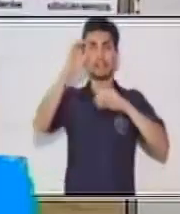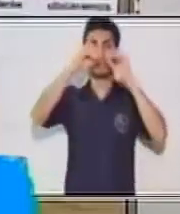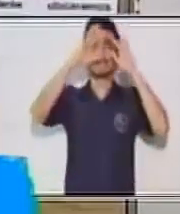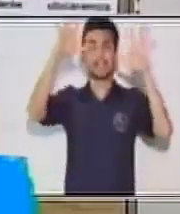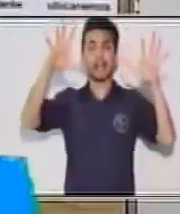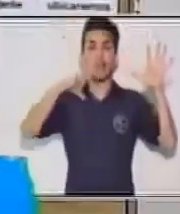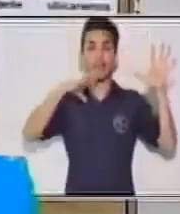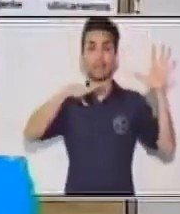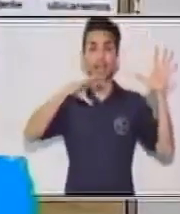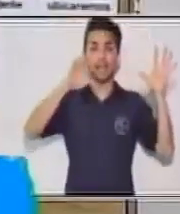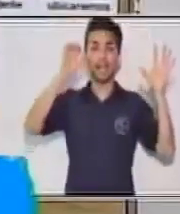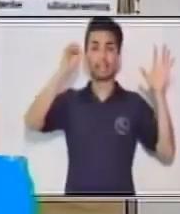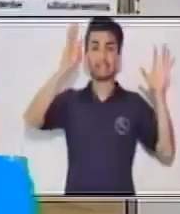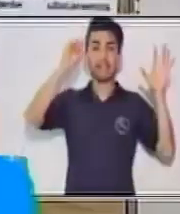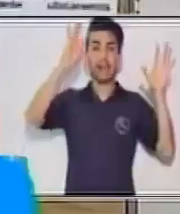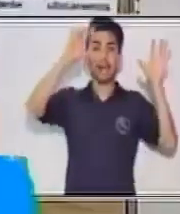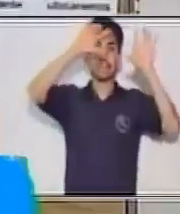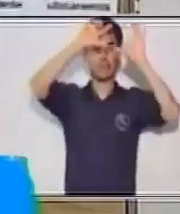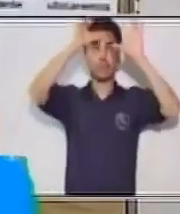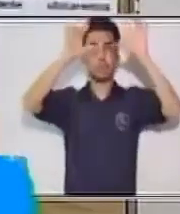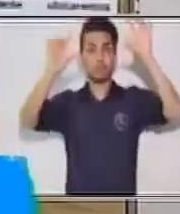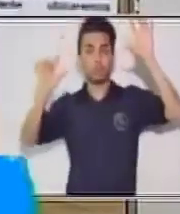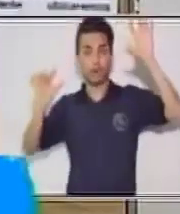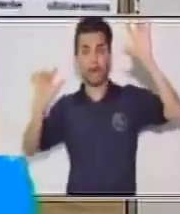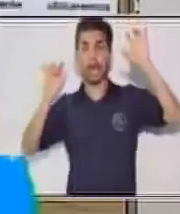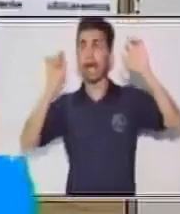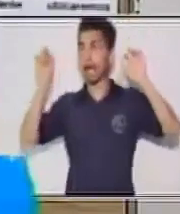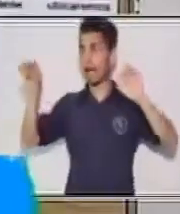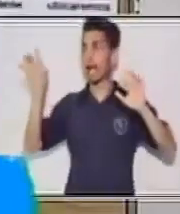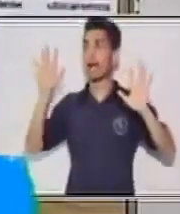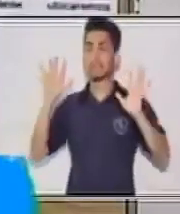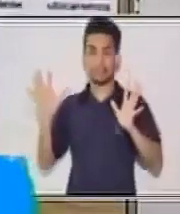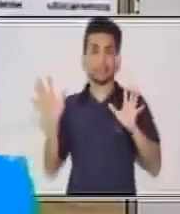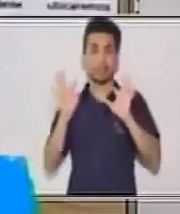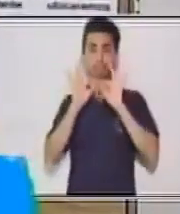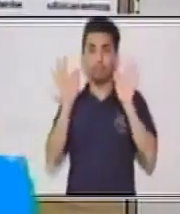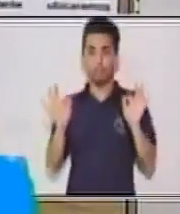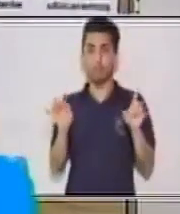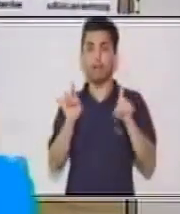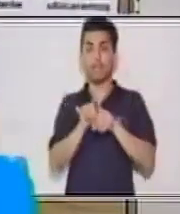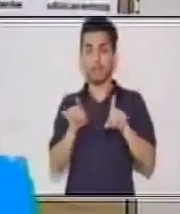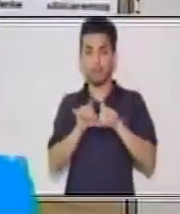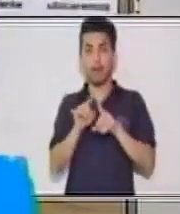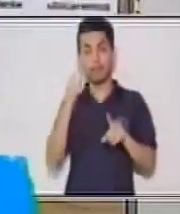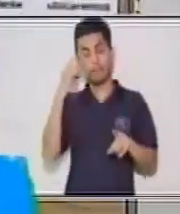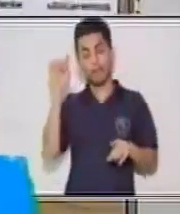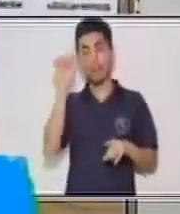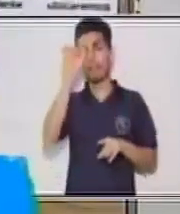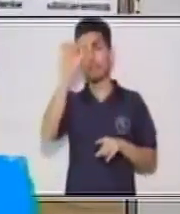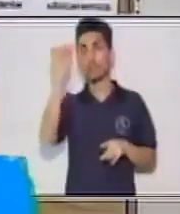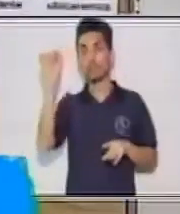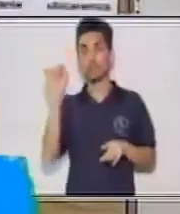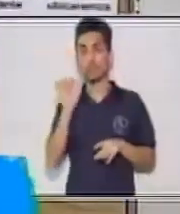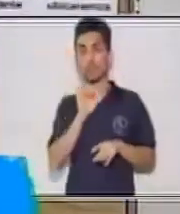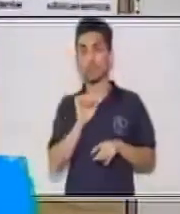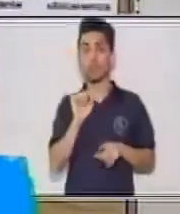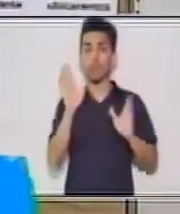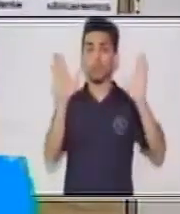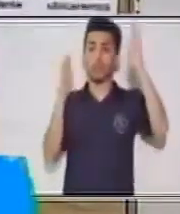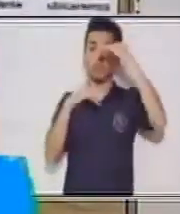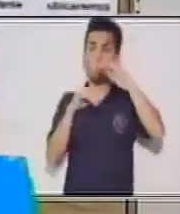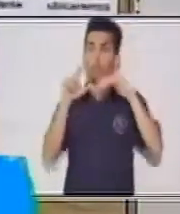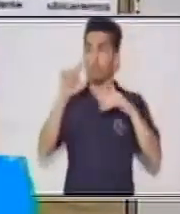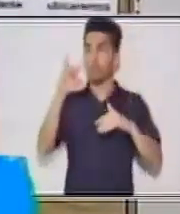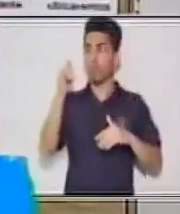tienen algunas formas, pues exactamente de esta misma manera es como las van ubicando por puntos dentro de cuadrante. Entonces,